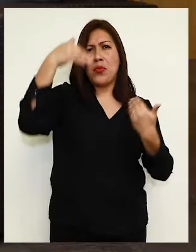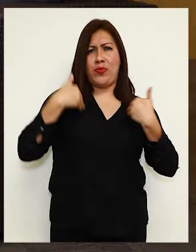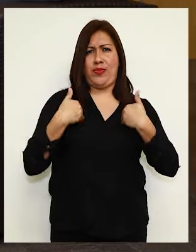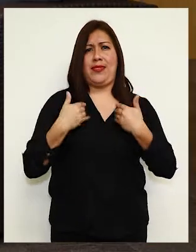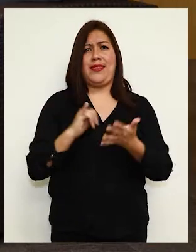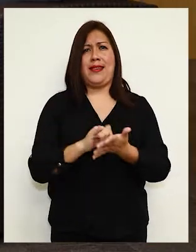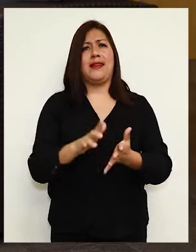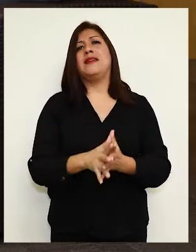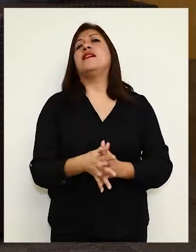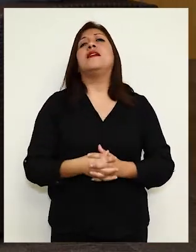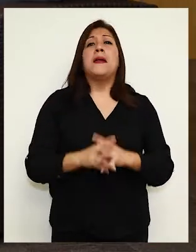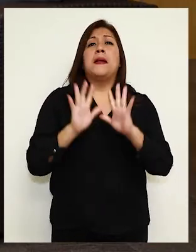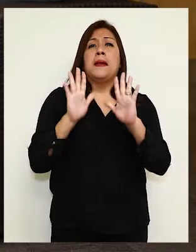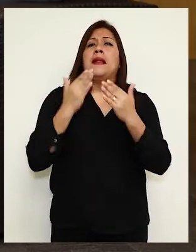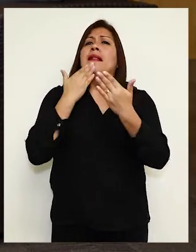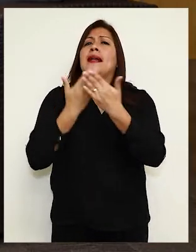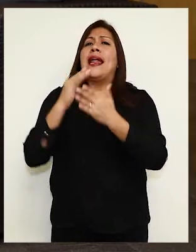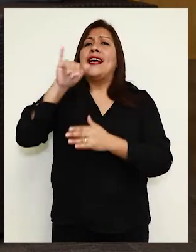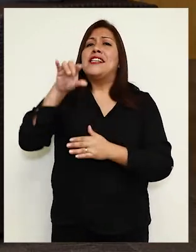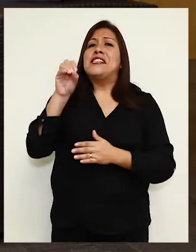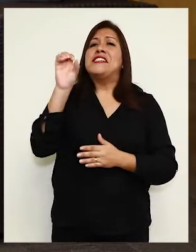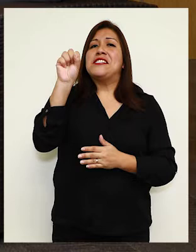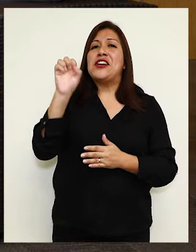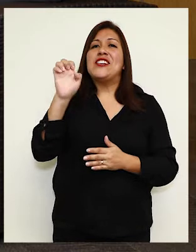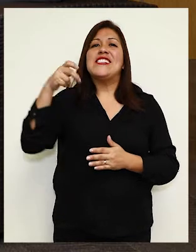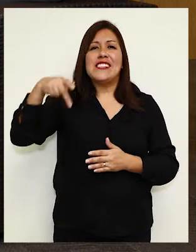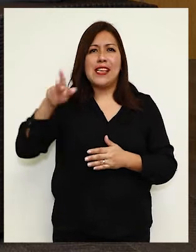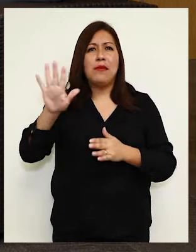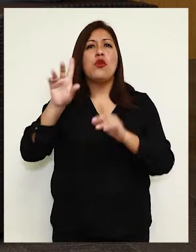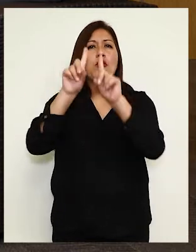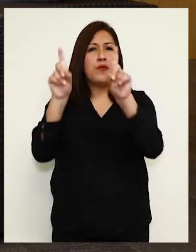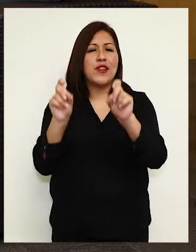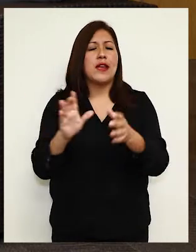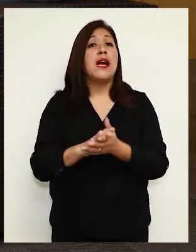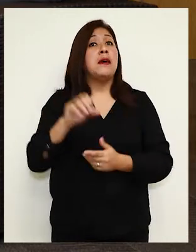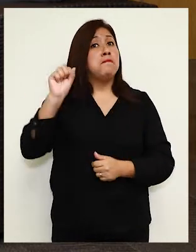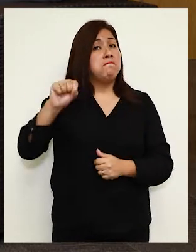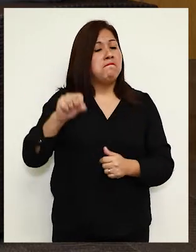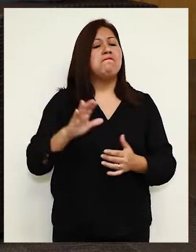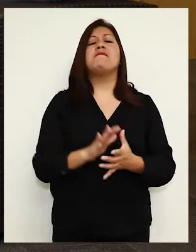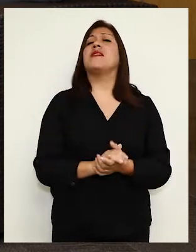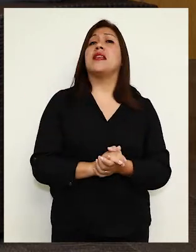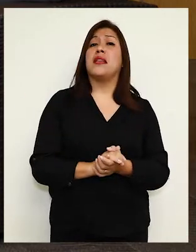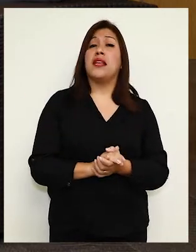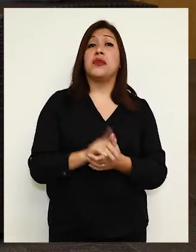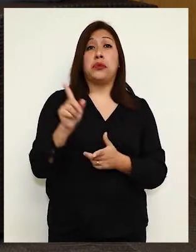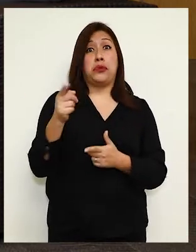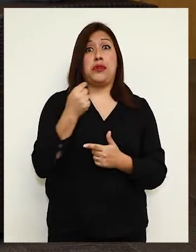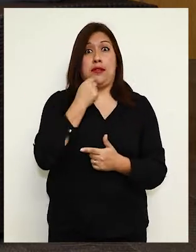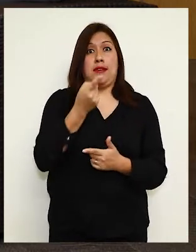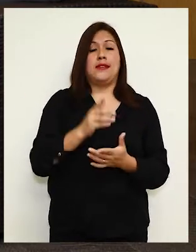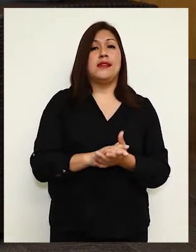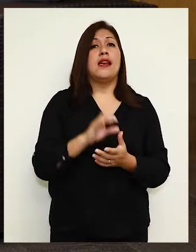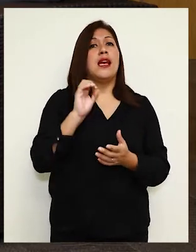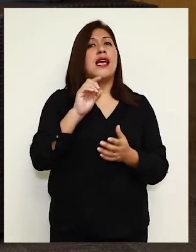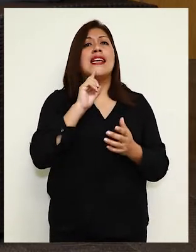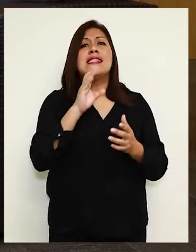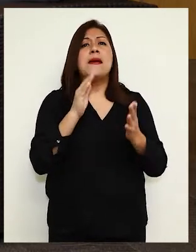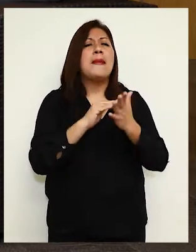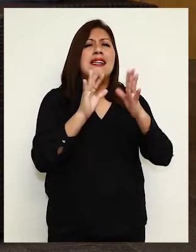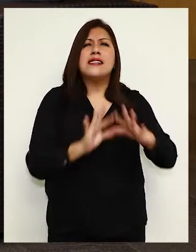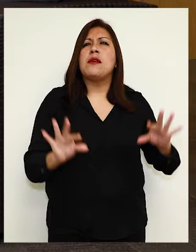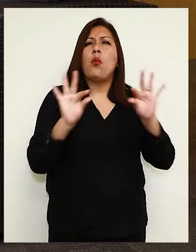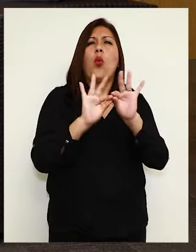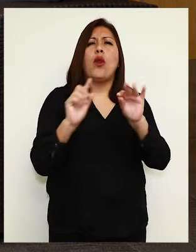Gracias, Joseph, por esta pregunta, porque sin duda, como bien lo dices, debe ser el logro más importante, no solamente para